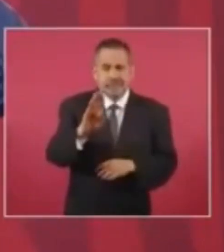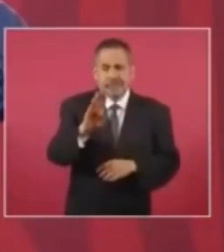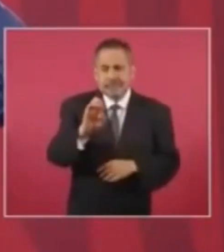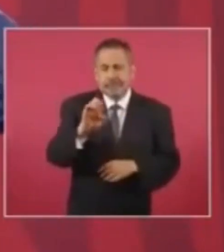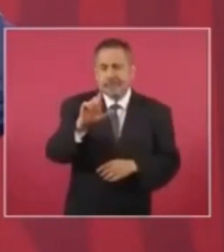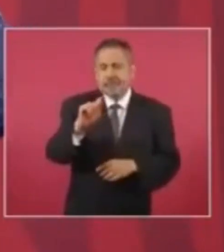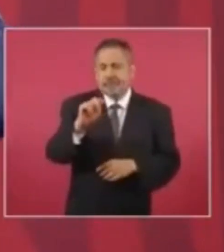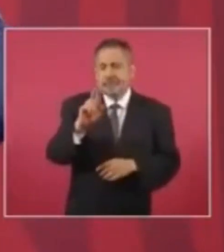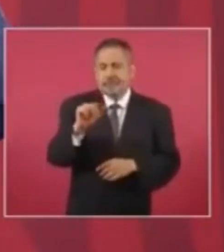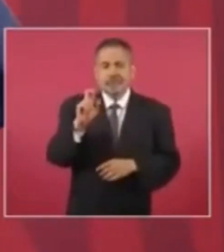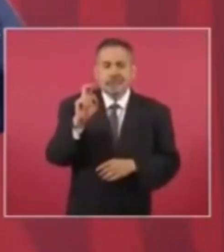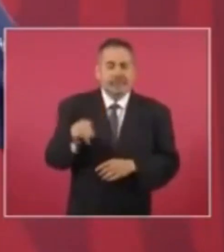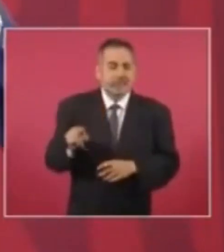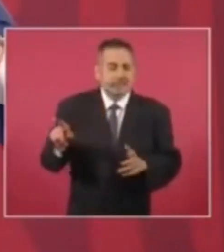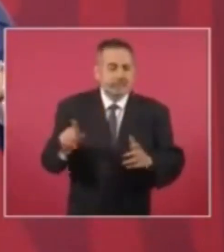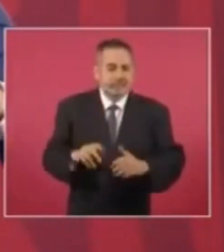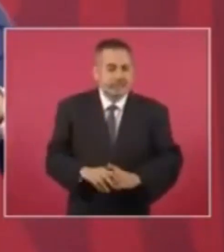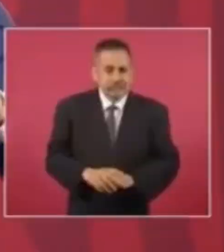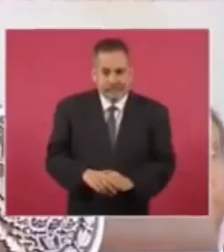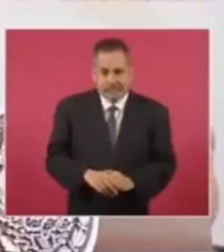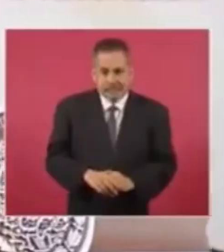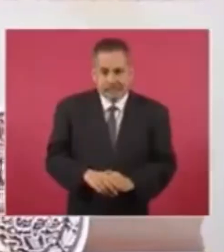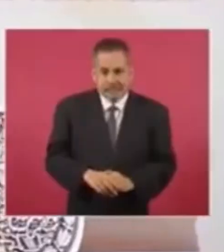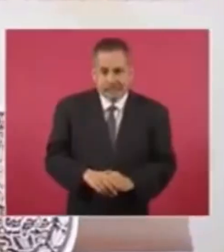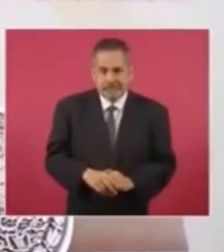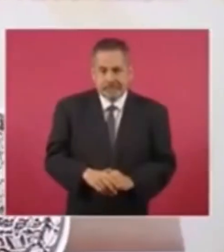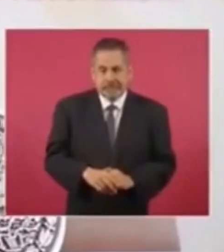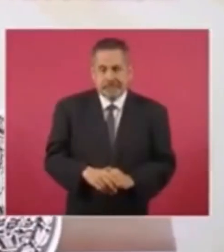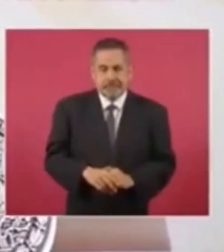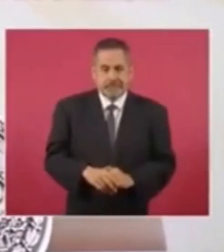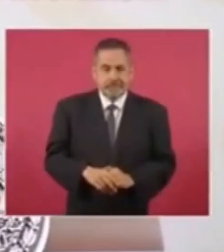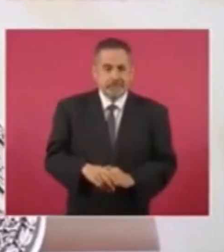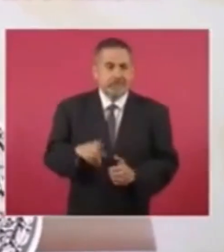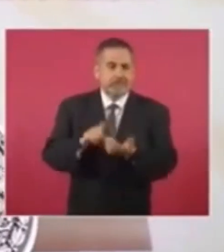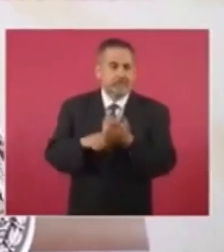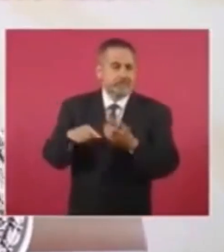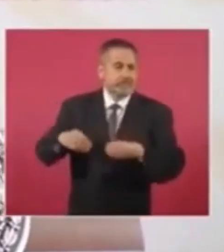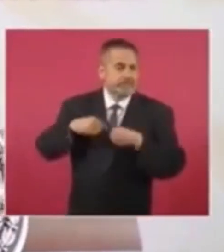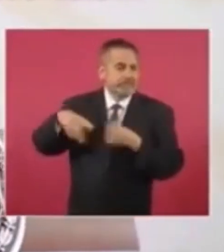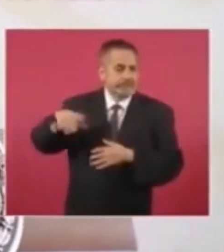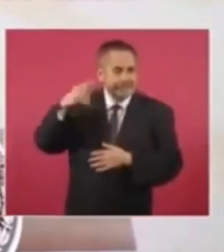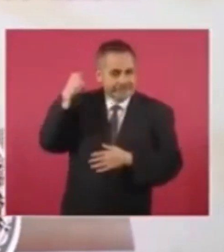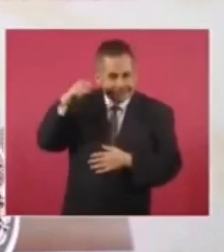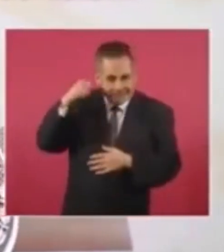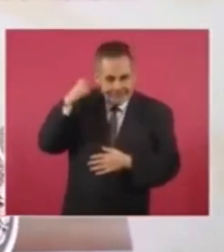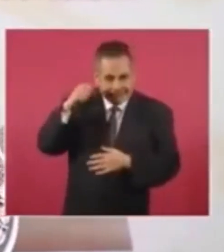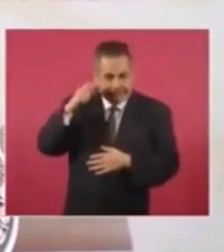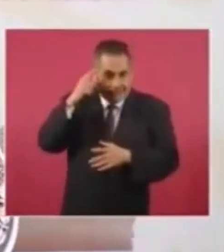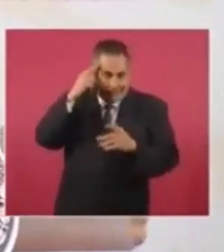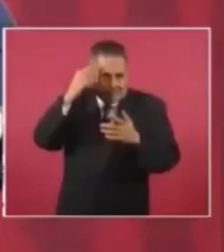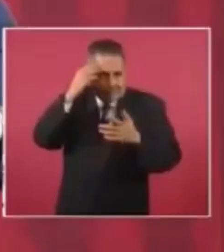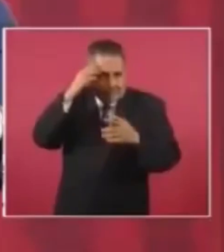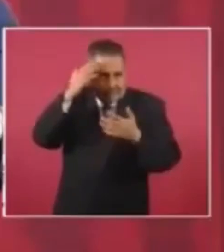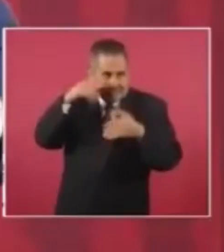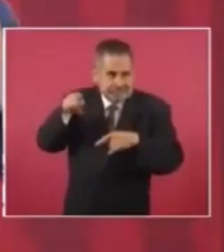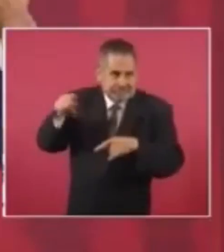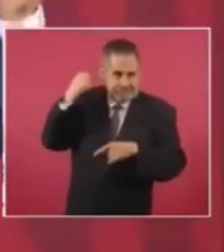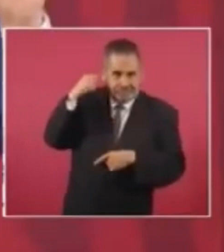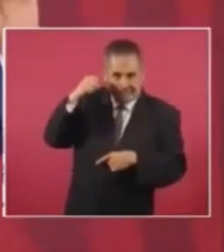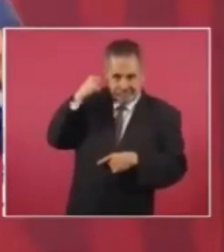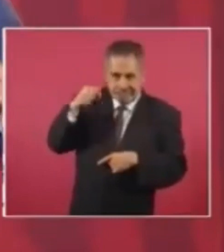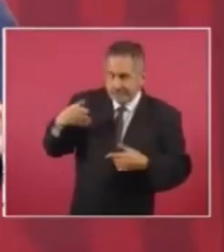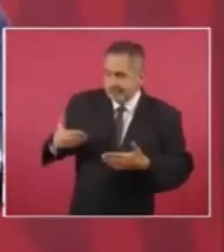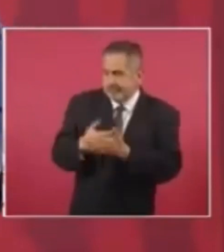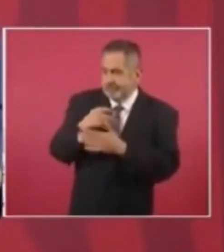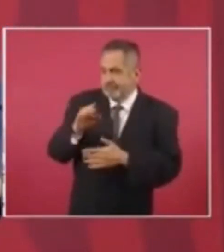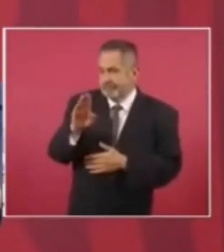ese pinche tonadita ya me cayó en la punta de los huevos. Vamos, Tilín, baila, Tilín. Esas pinches